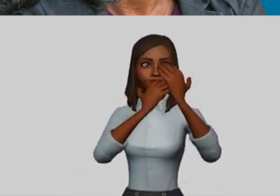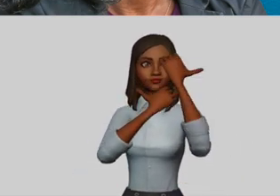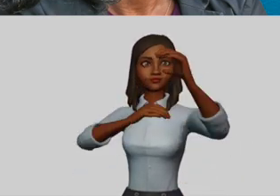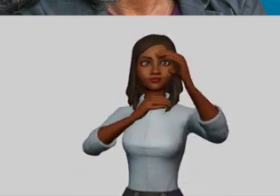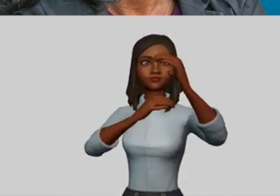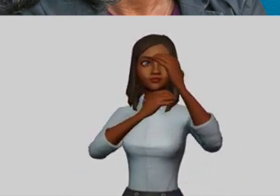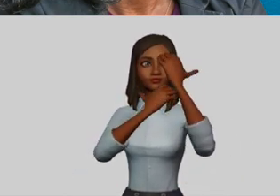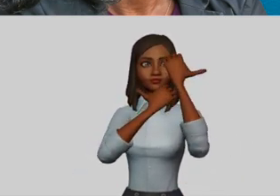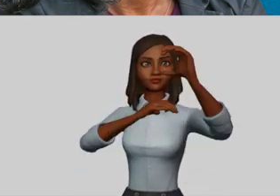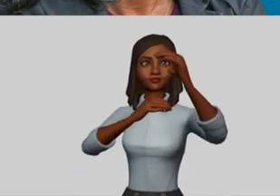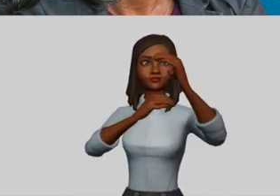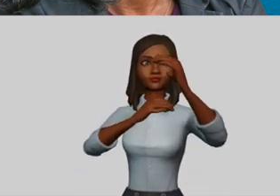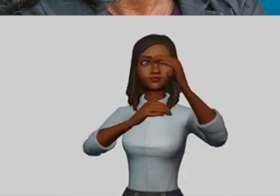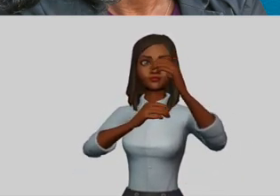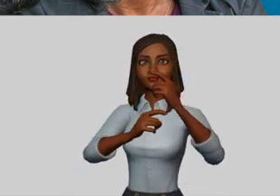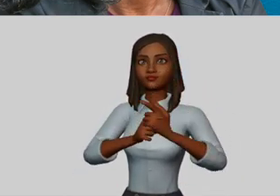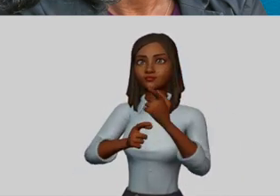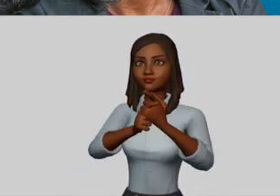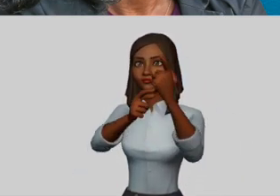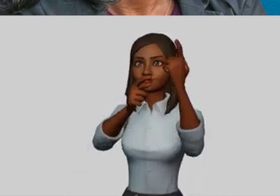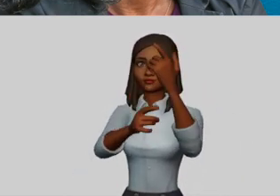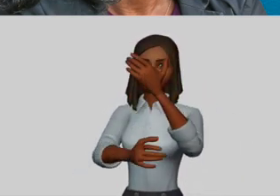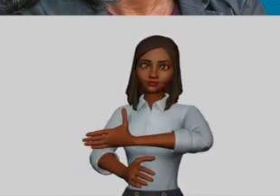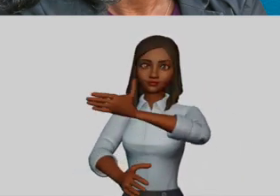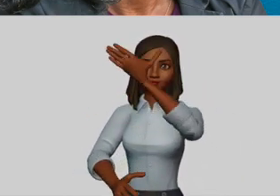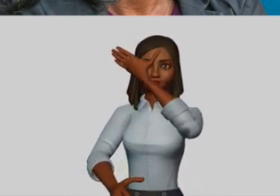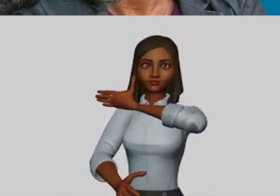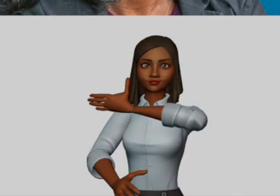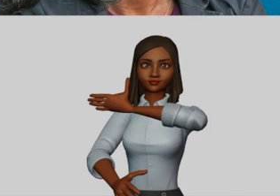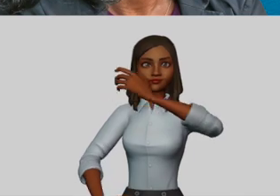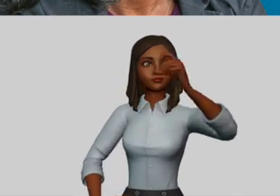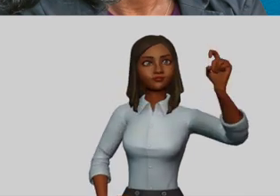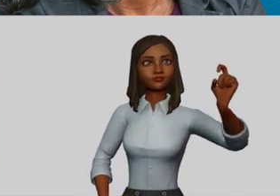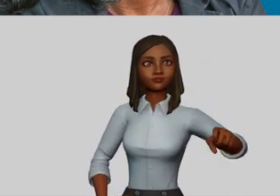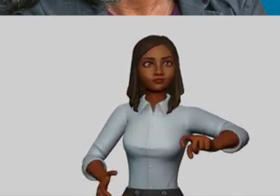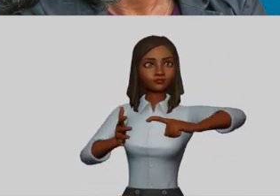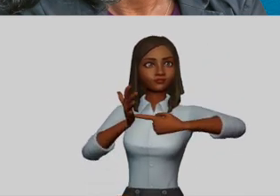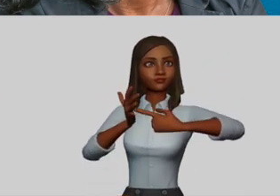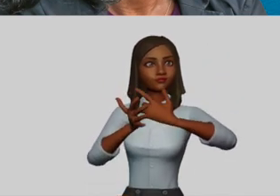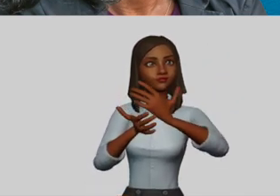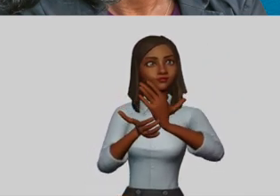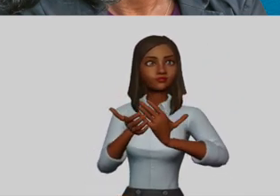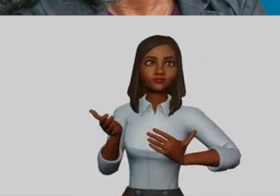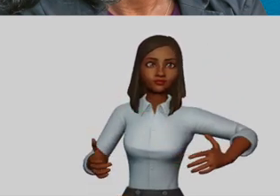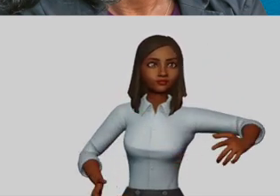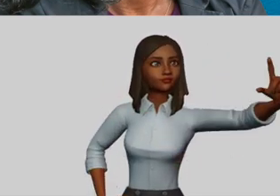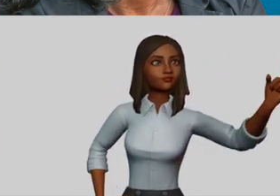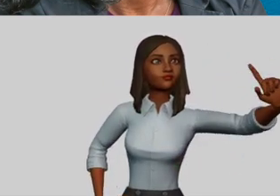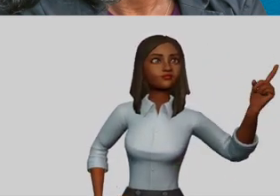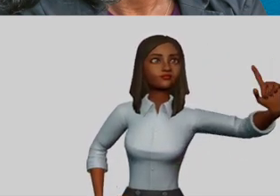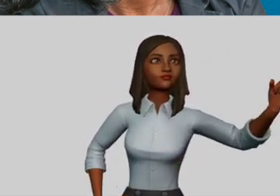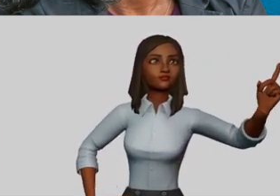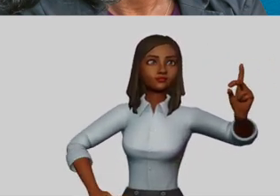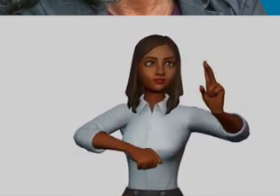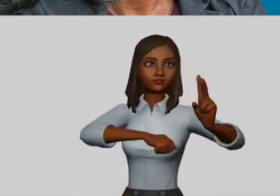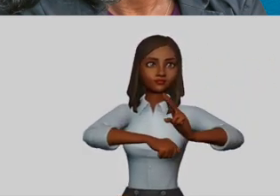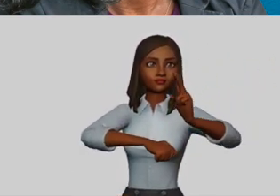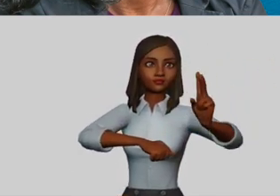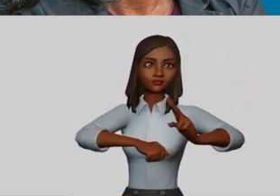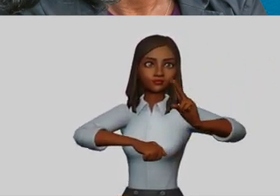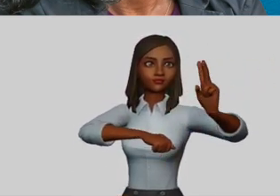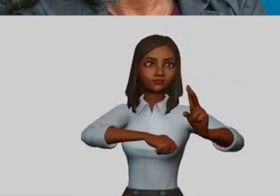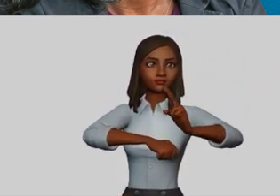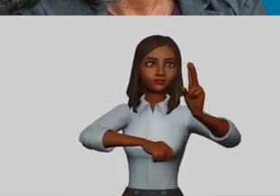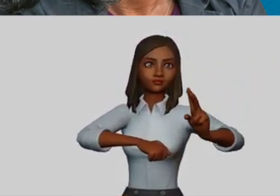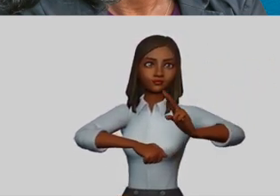contrato de nuevo porque se venció el contrato que teníamos con ellos y ahora estamos tratando. Pero sí lo hemos tratado en